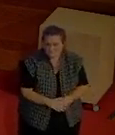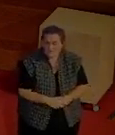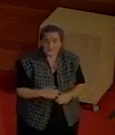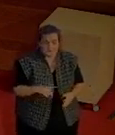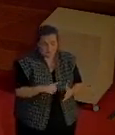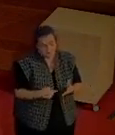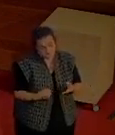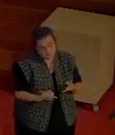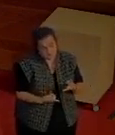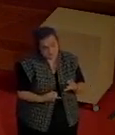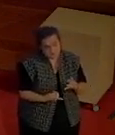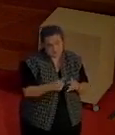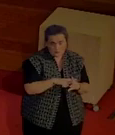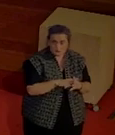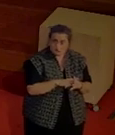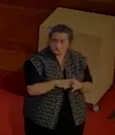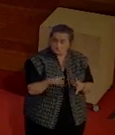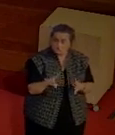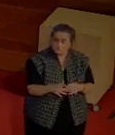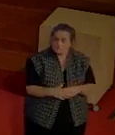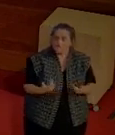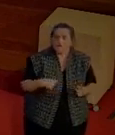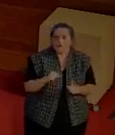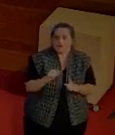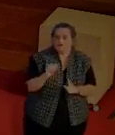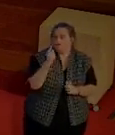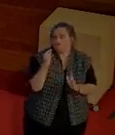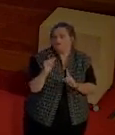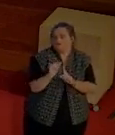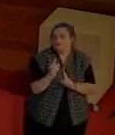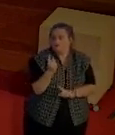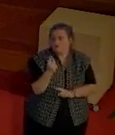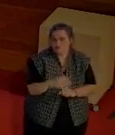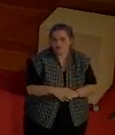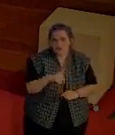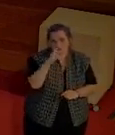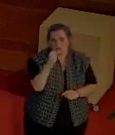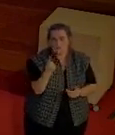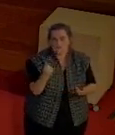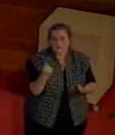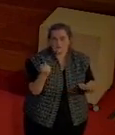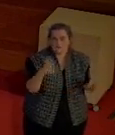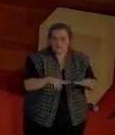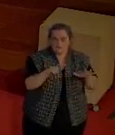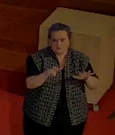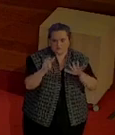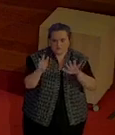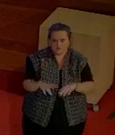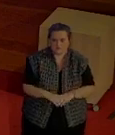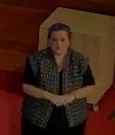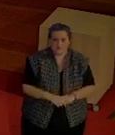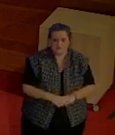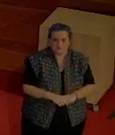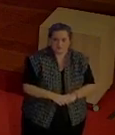desarrollaron de tal forma que si lo digo con un solo dato en 1978 entra en escena